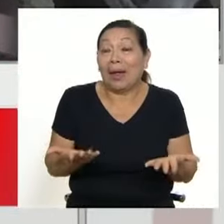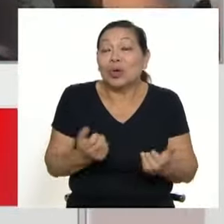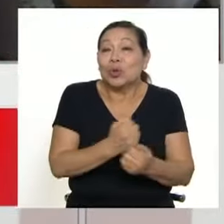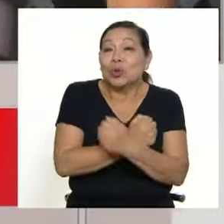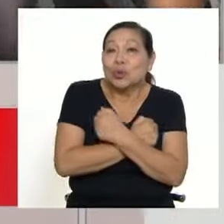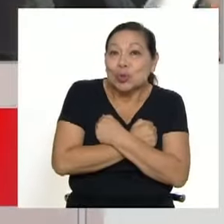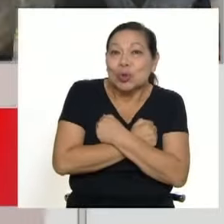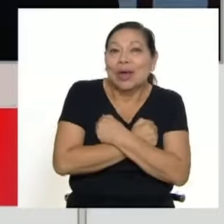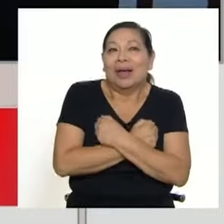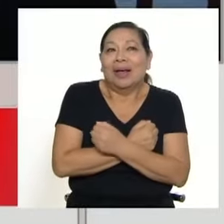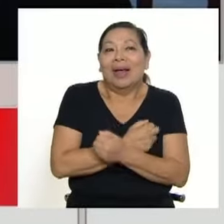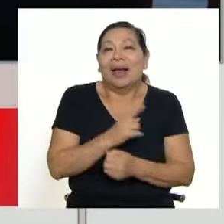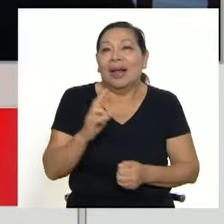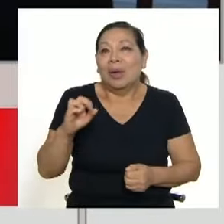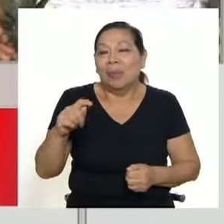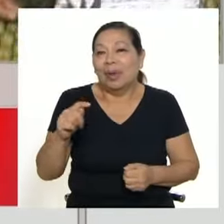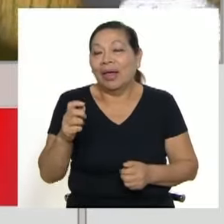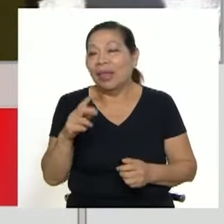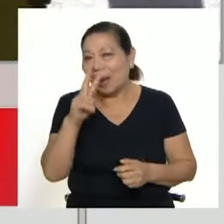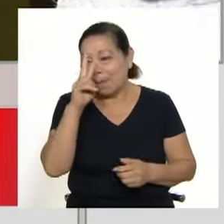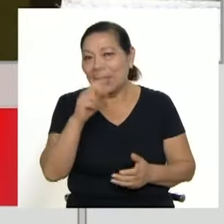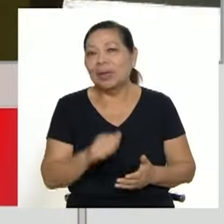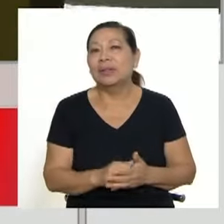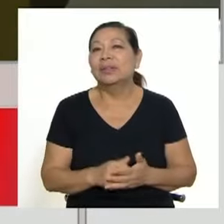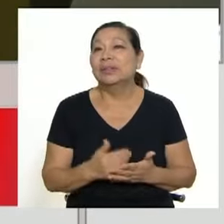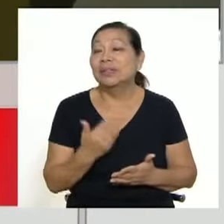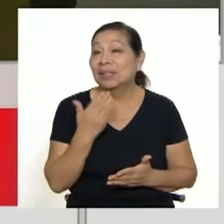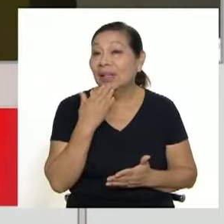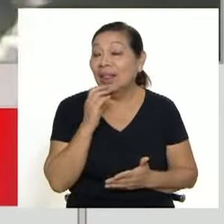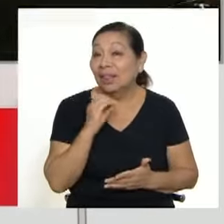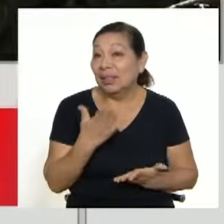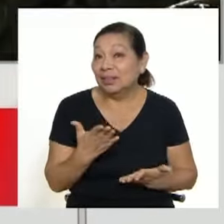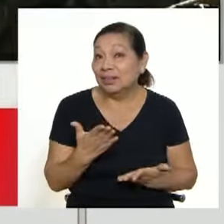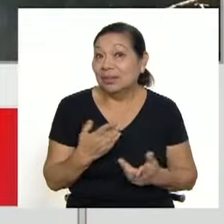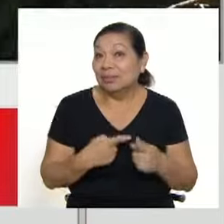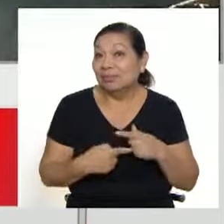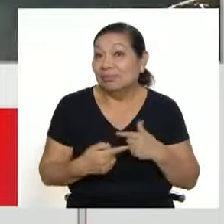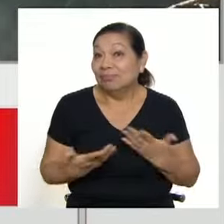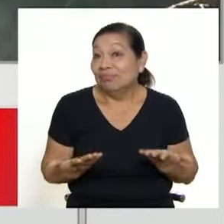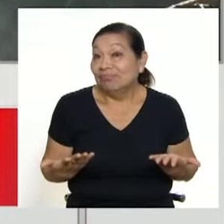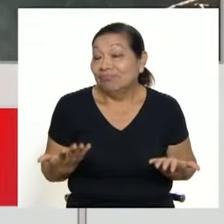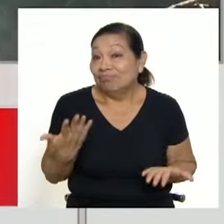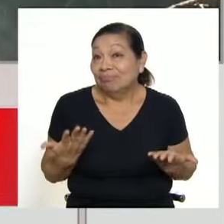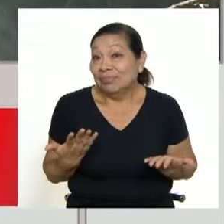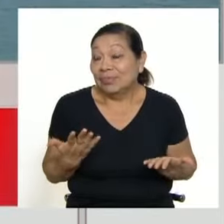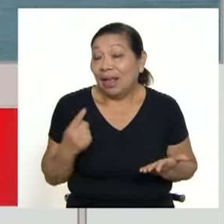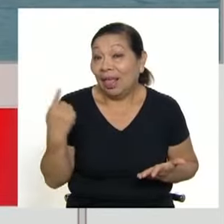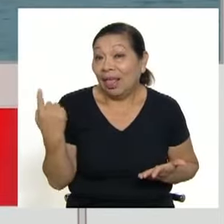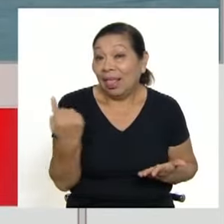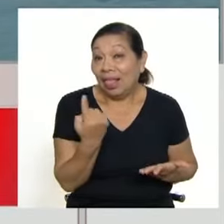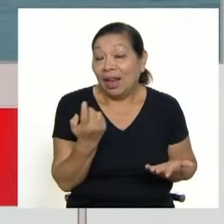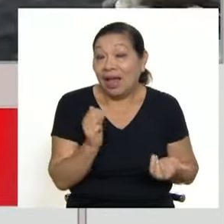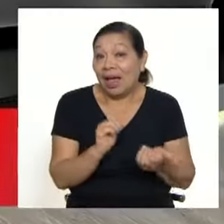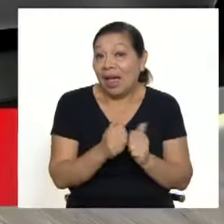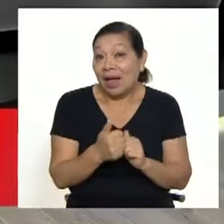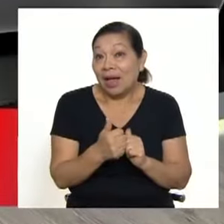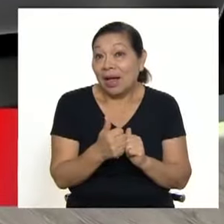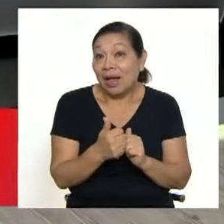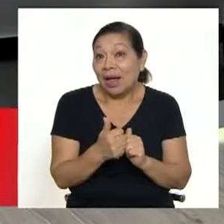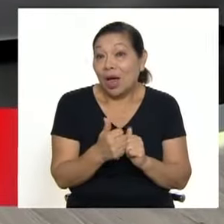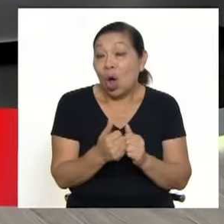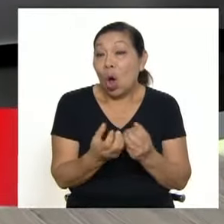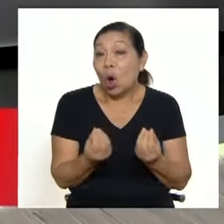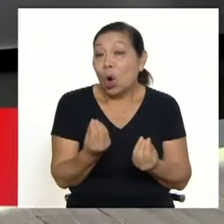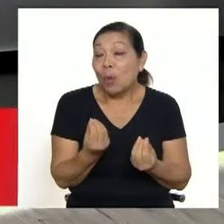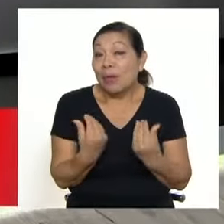querido, que es Reportaje al Perú. Ahora, ¿qué se viene? ¿Qué se viene? Porque, bueno, en general han cambiado, ¿no?, la forma en la